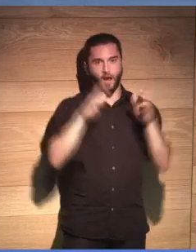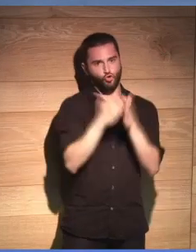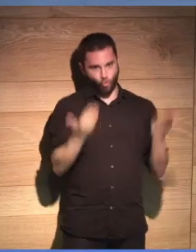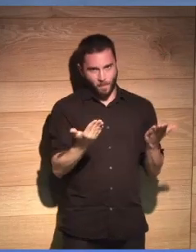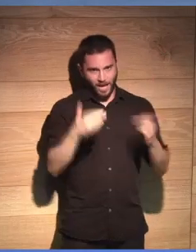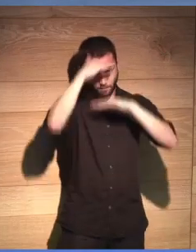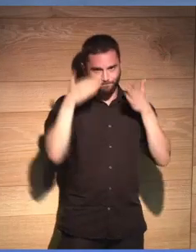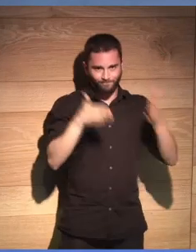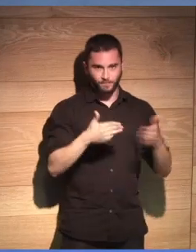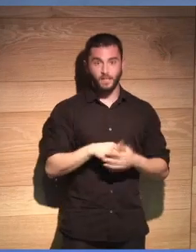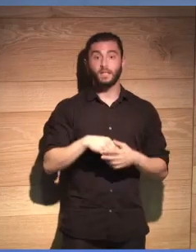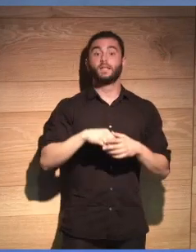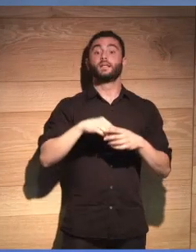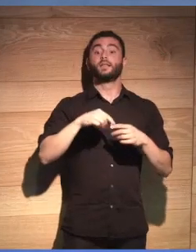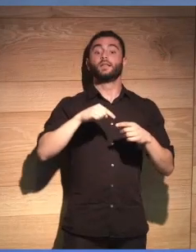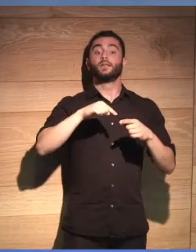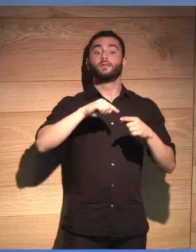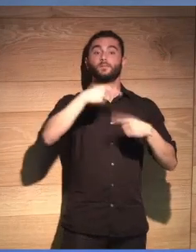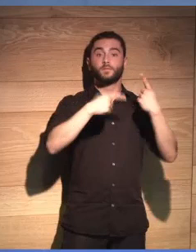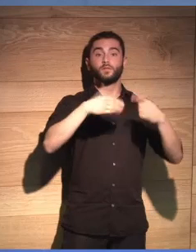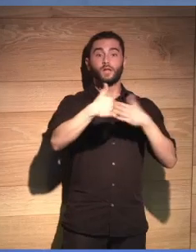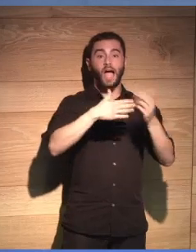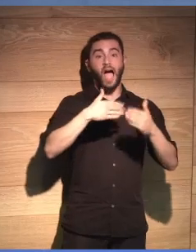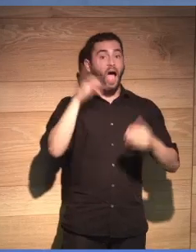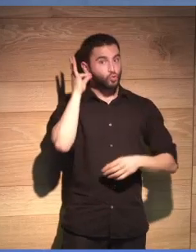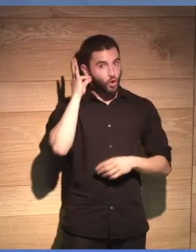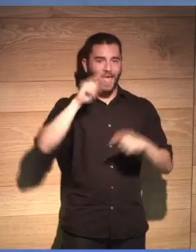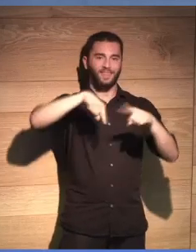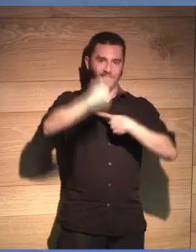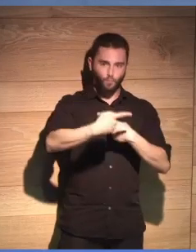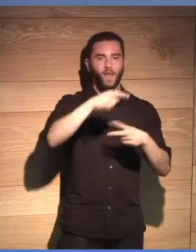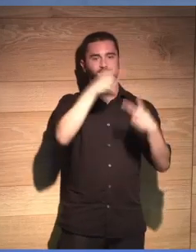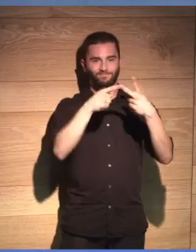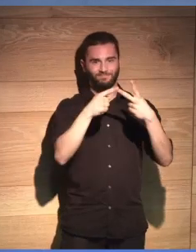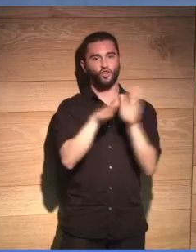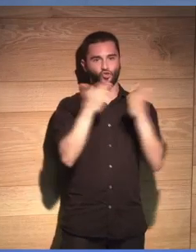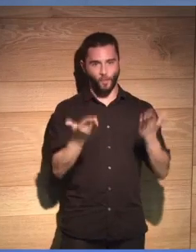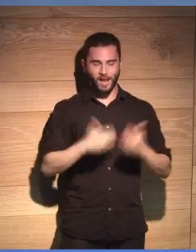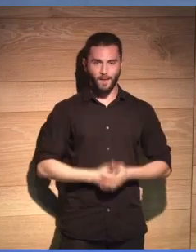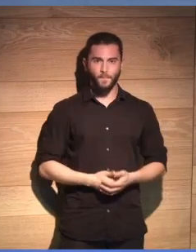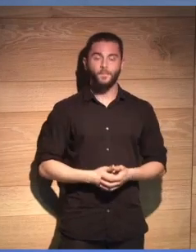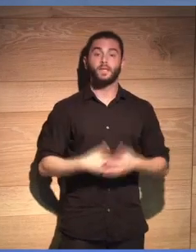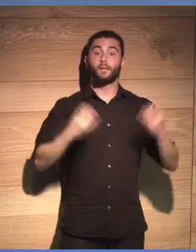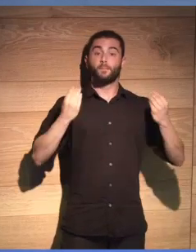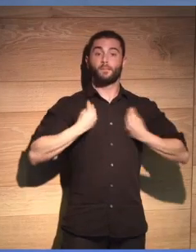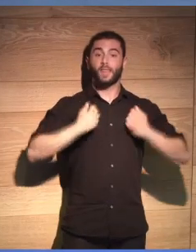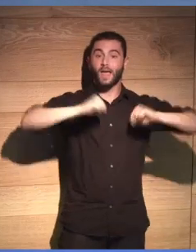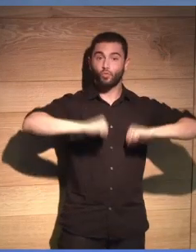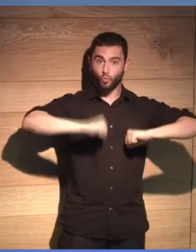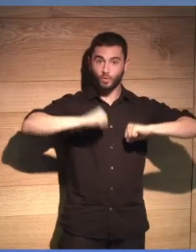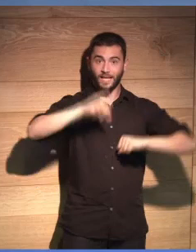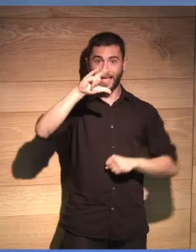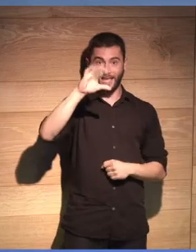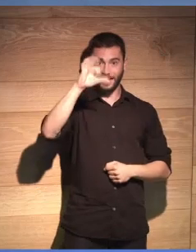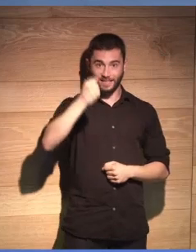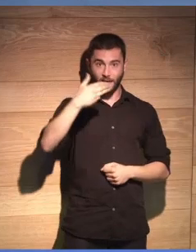poco, les presentamos la autora, después hablaremos de la novela. Y la vida adulta de